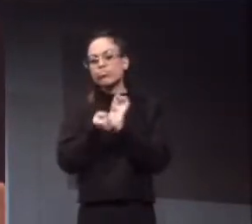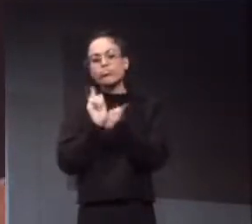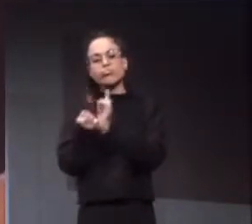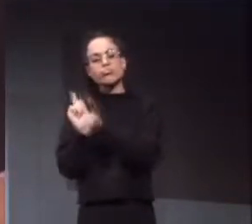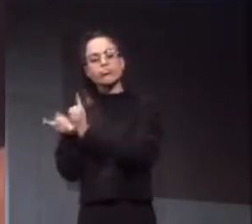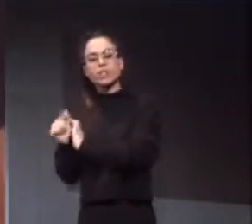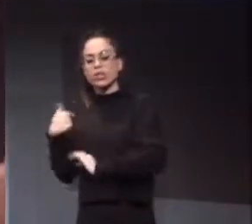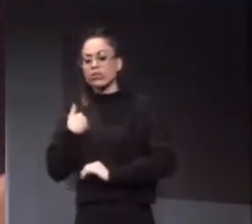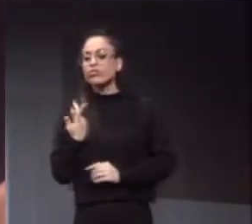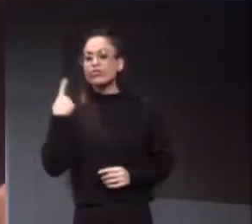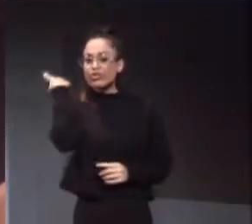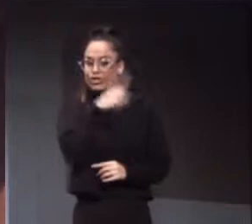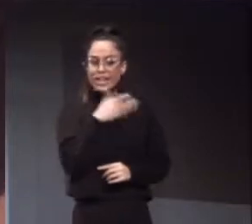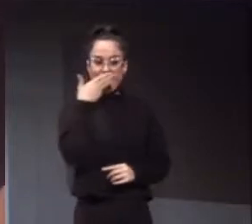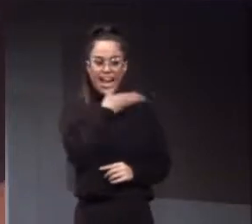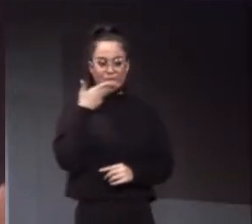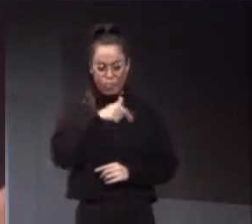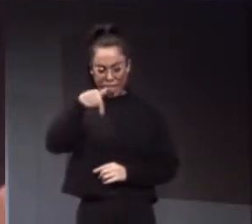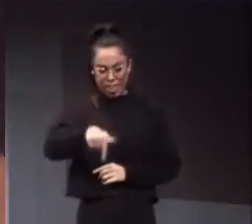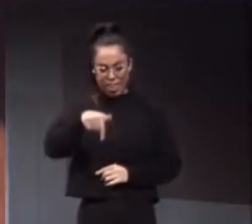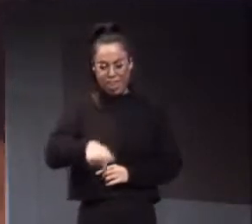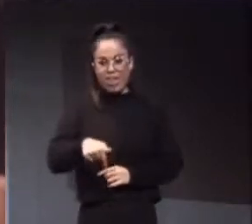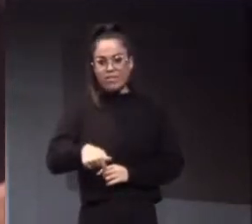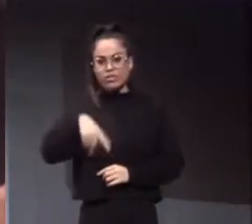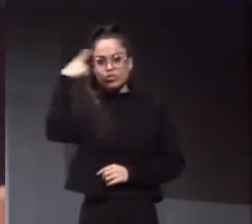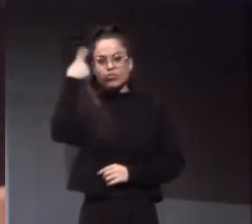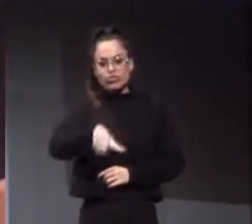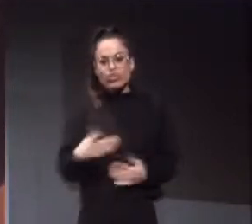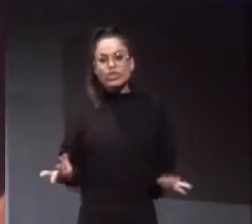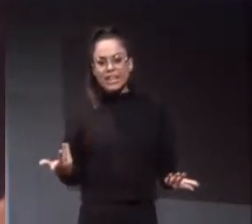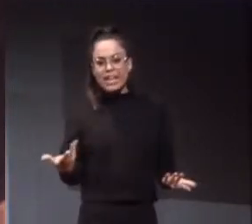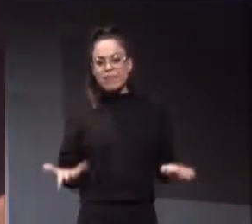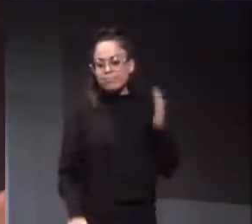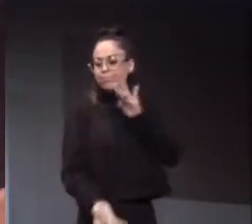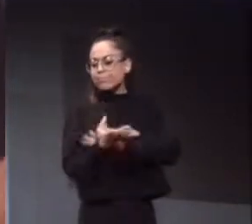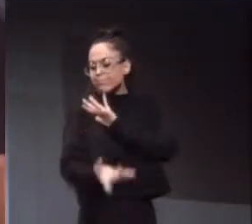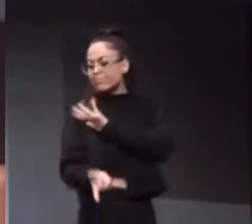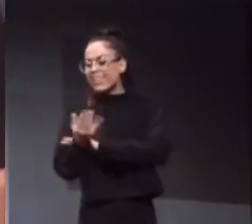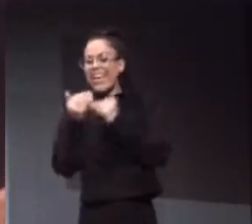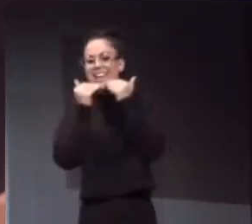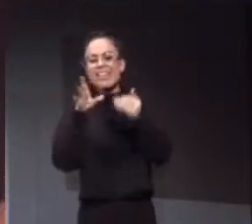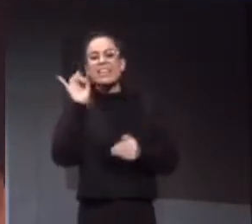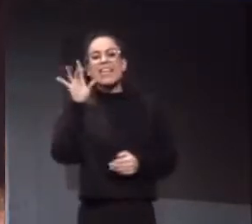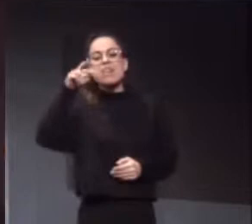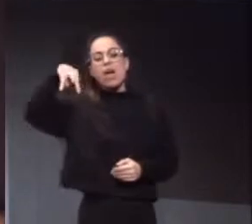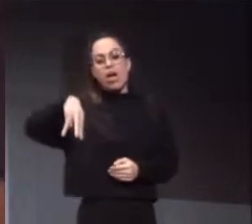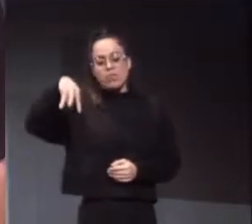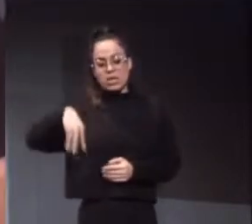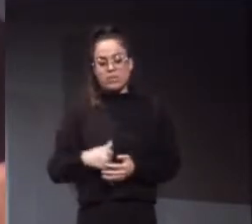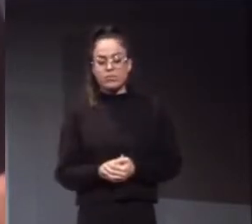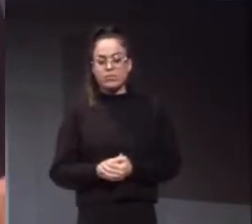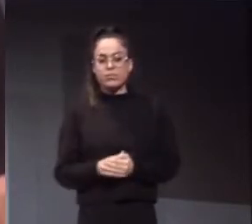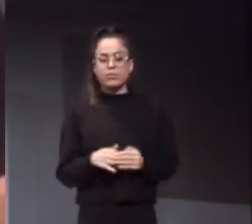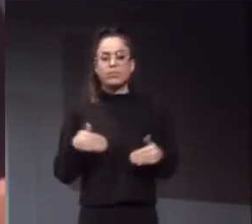esta escuela es una parte de lo que ha nacido a raíz del 15m con unas personas concretas eso en madrid en el que exista un